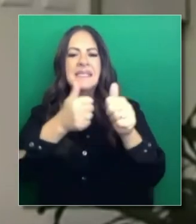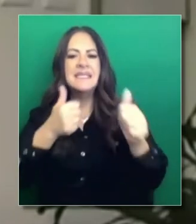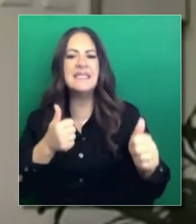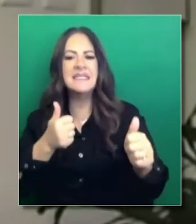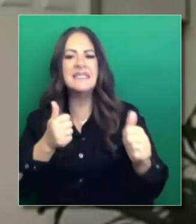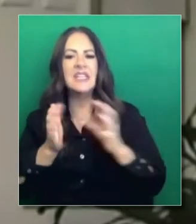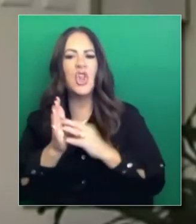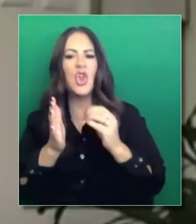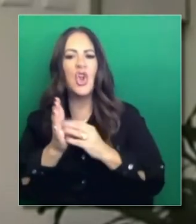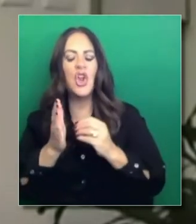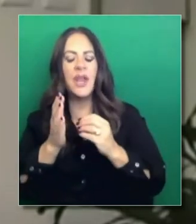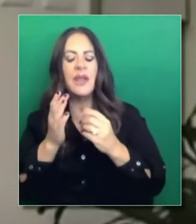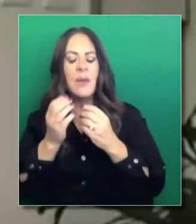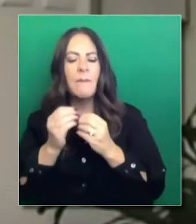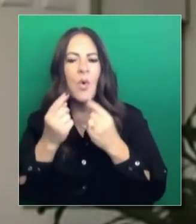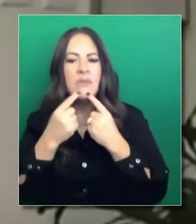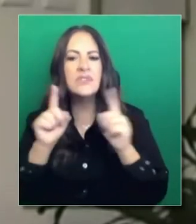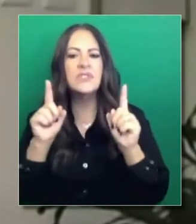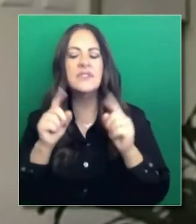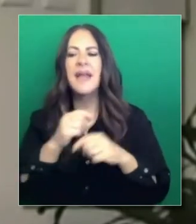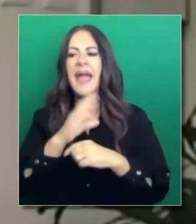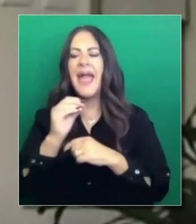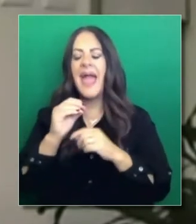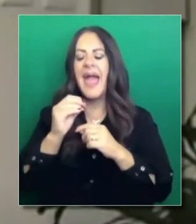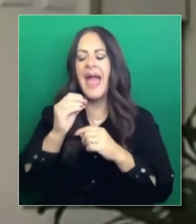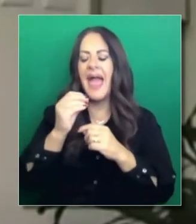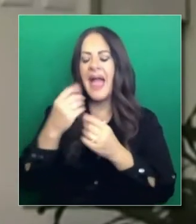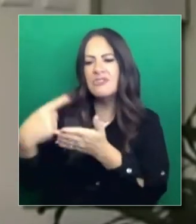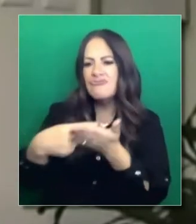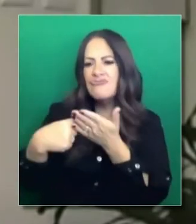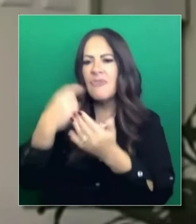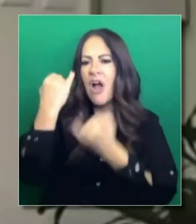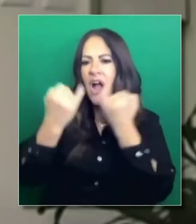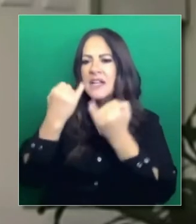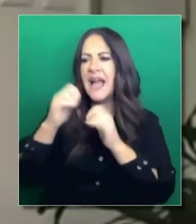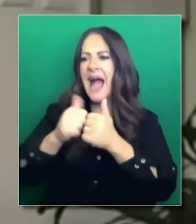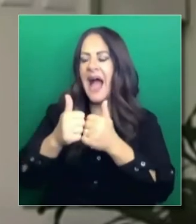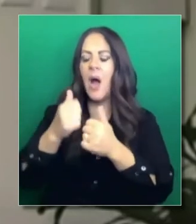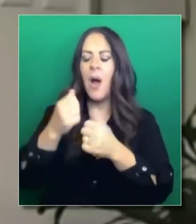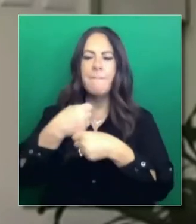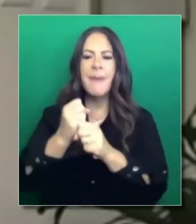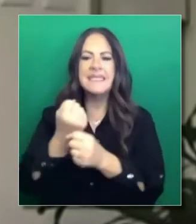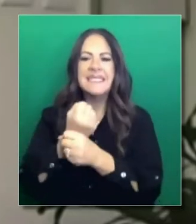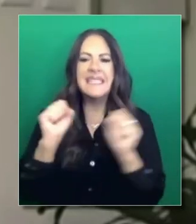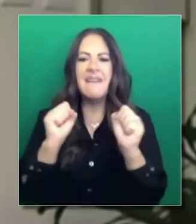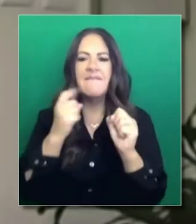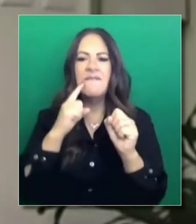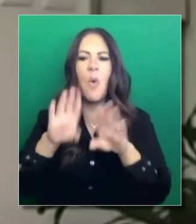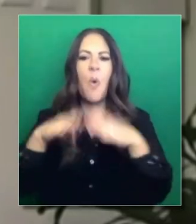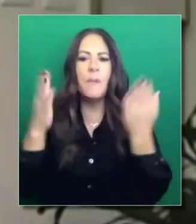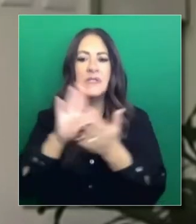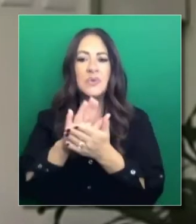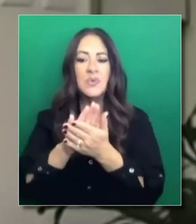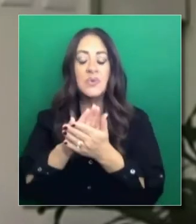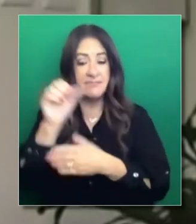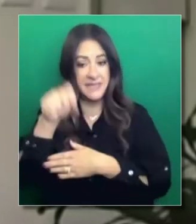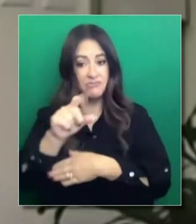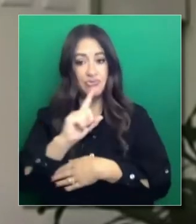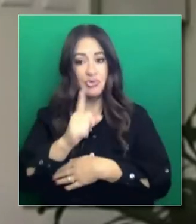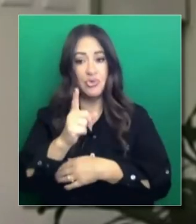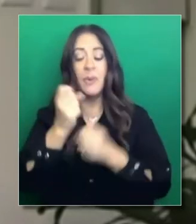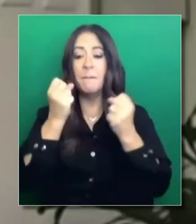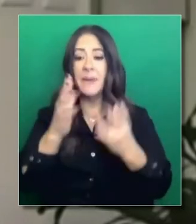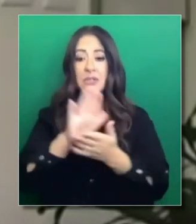elemento importante. Llevando a los muchachos de nuevo a la escuela, seguramente muchos distritos escolares